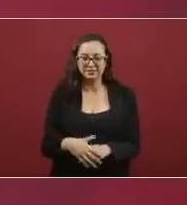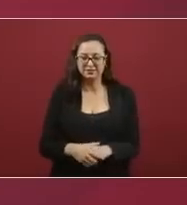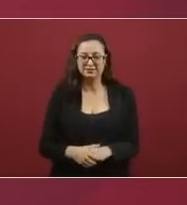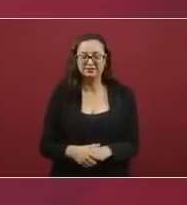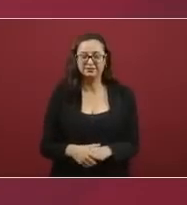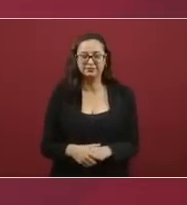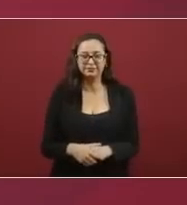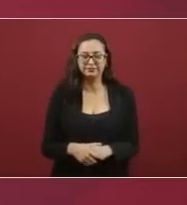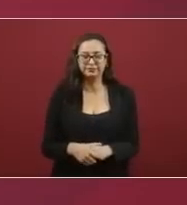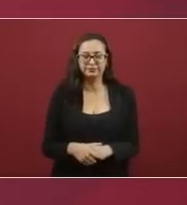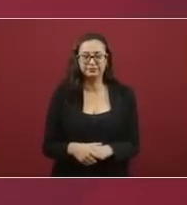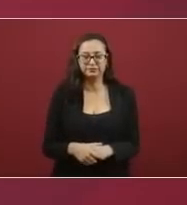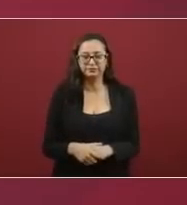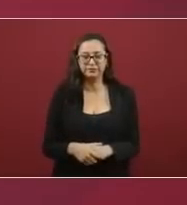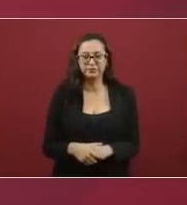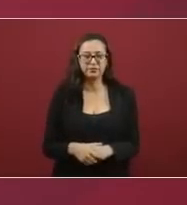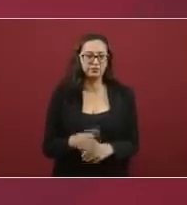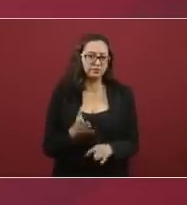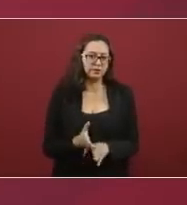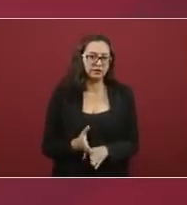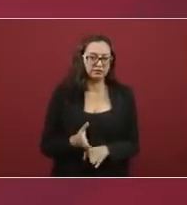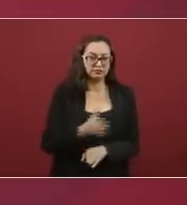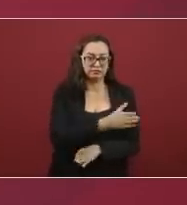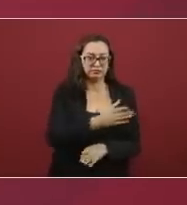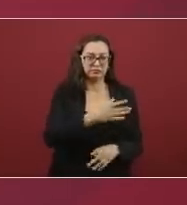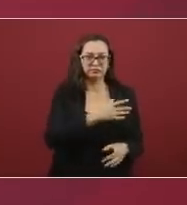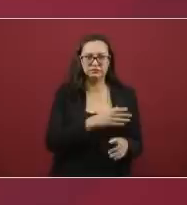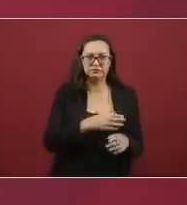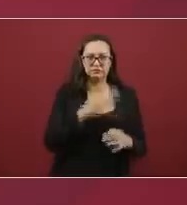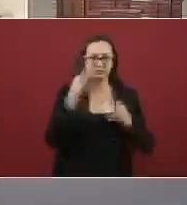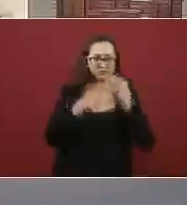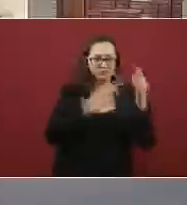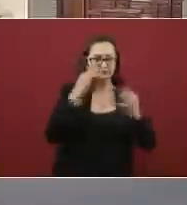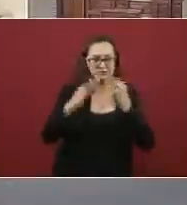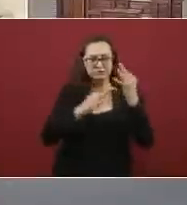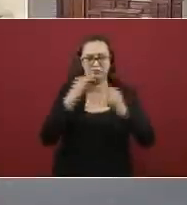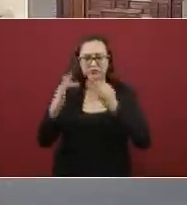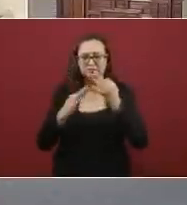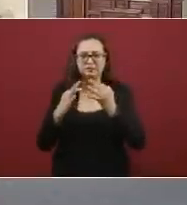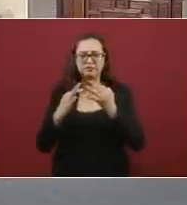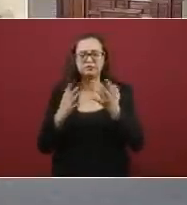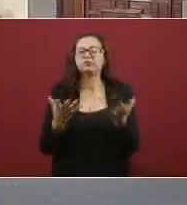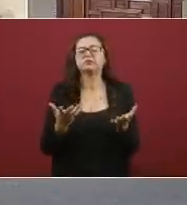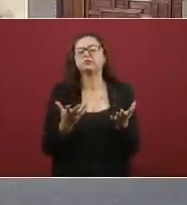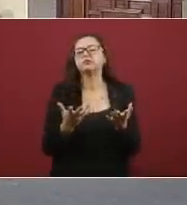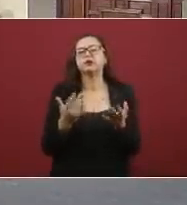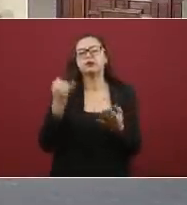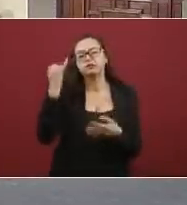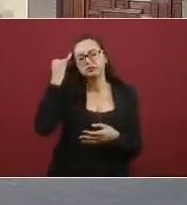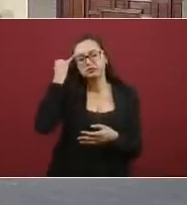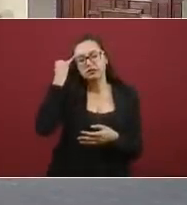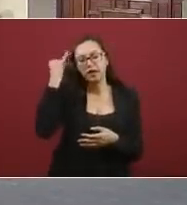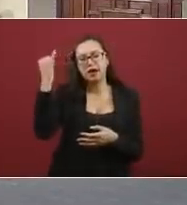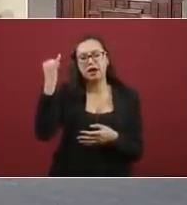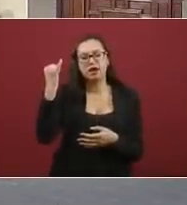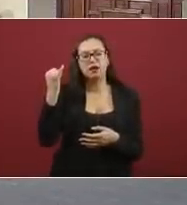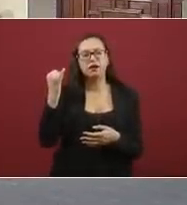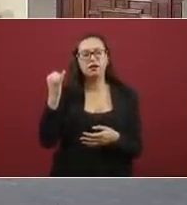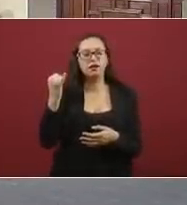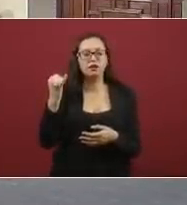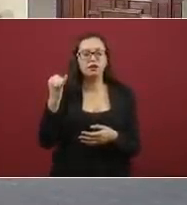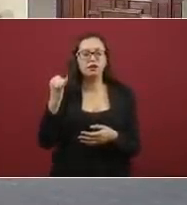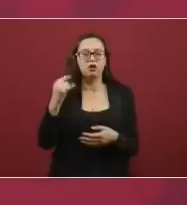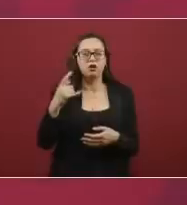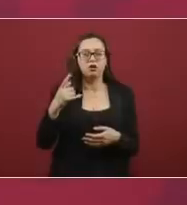fueron esos tiempos, que se hablaba que nosotros queríamos que